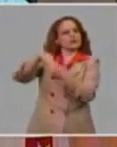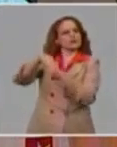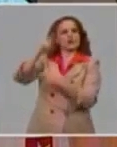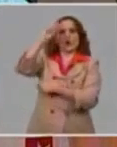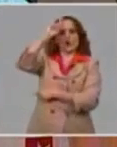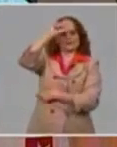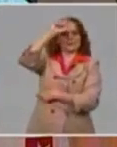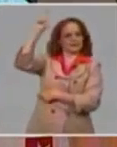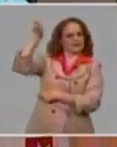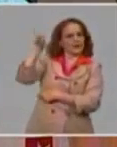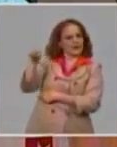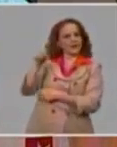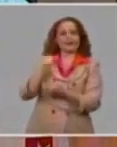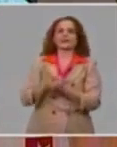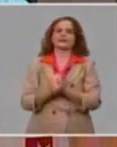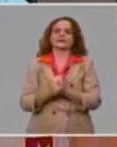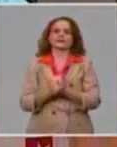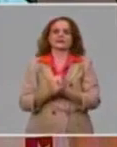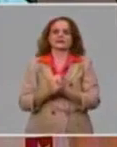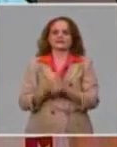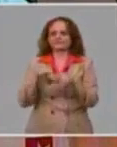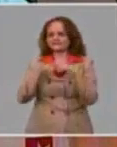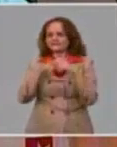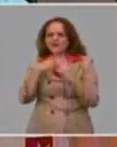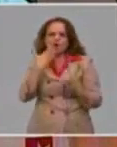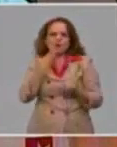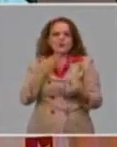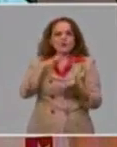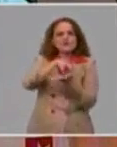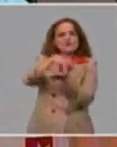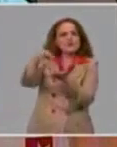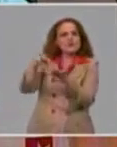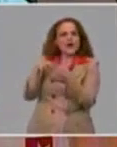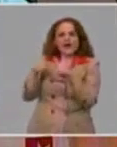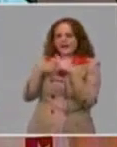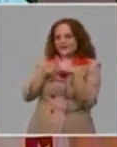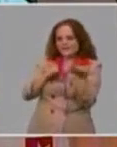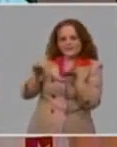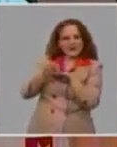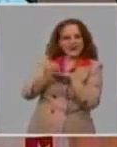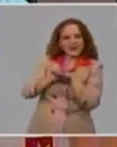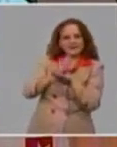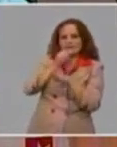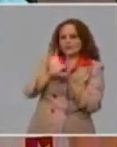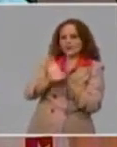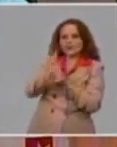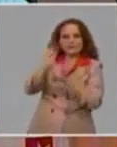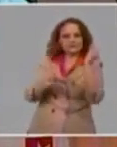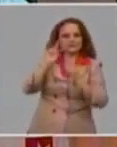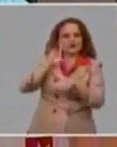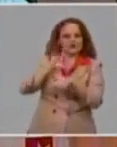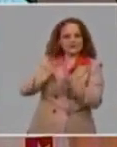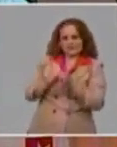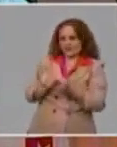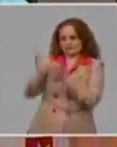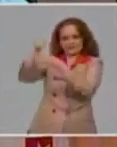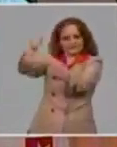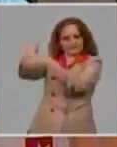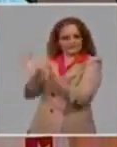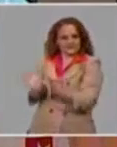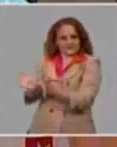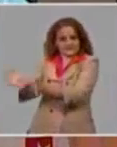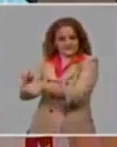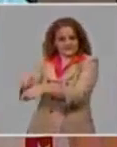y en capacidades para el aislamiento. El programa alimentario, por la prioridad que se le ha dado a partir de la situación